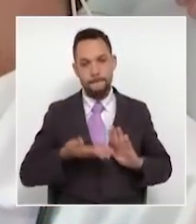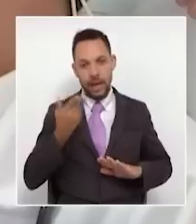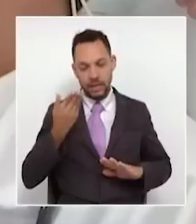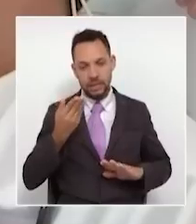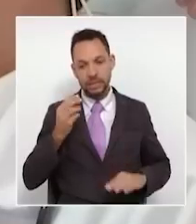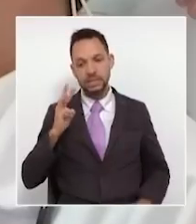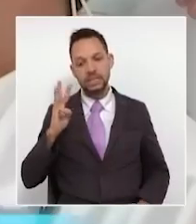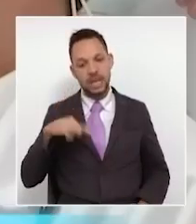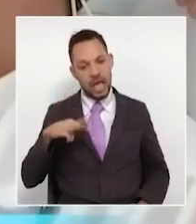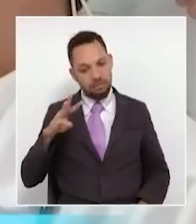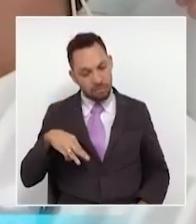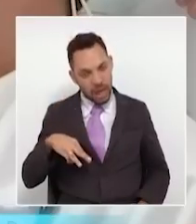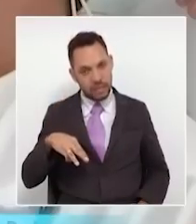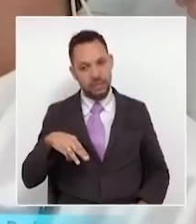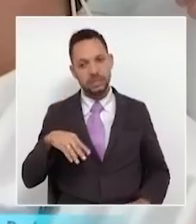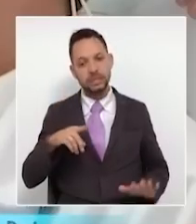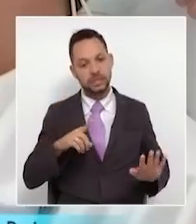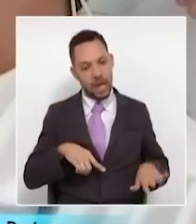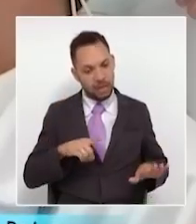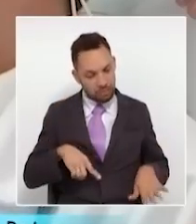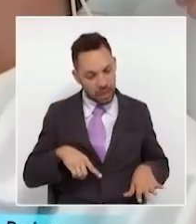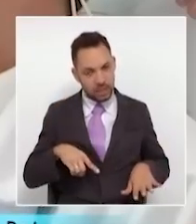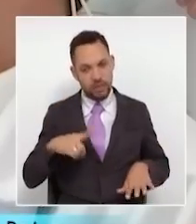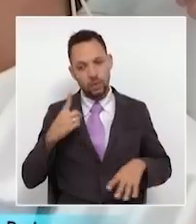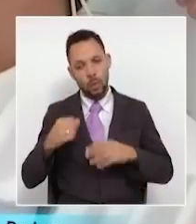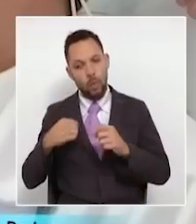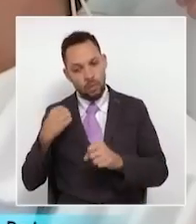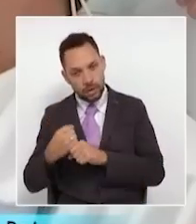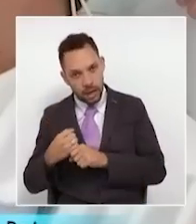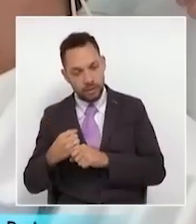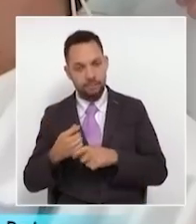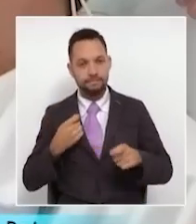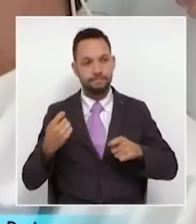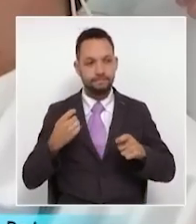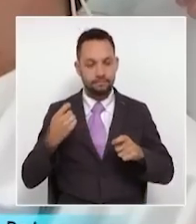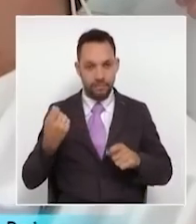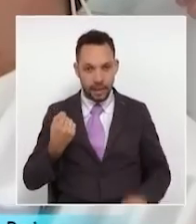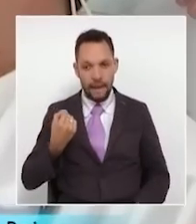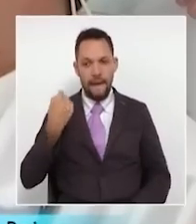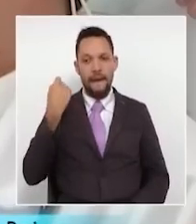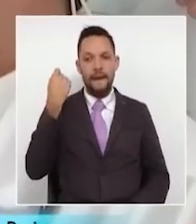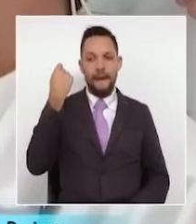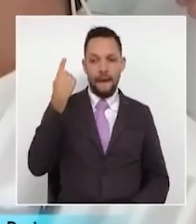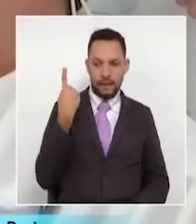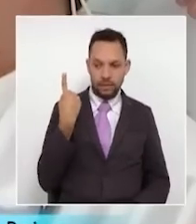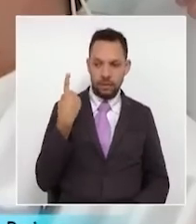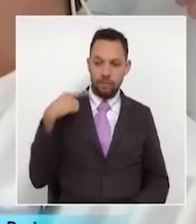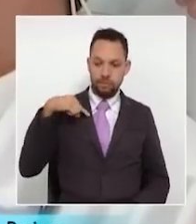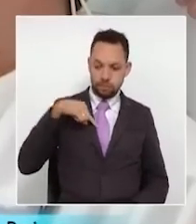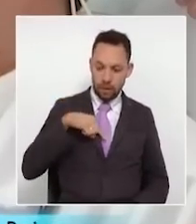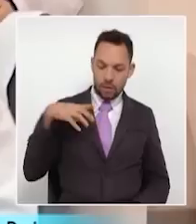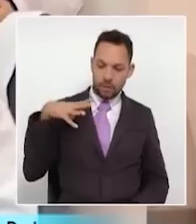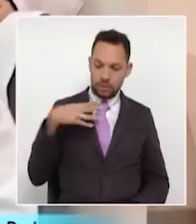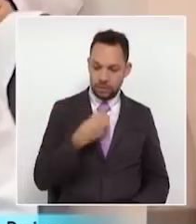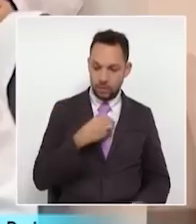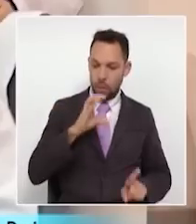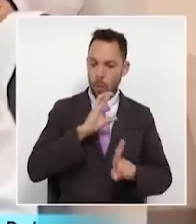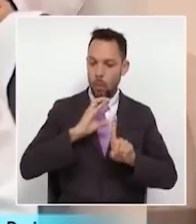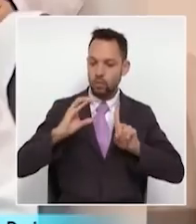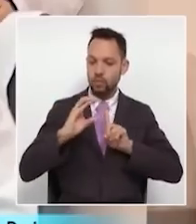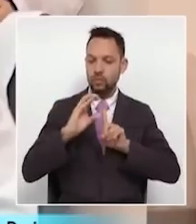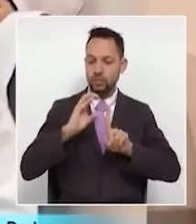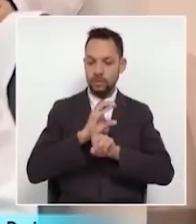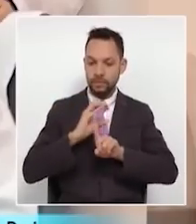a tres meses a seis meses a un año uno entiende que en los pacientes y en la cultura que nosotros tenemos a veces